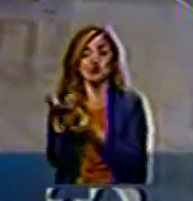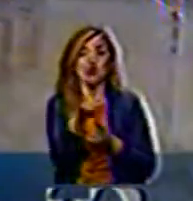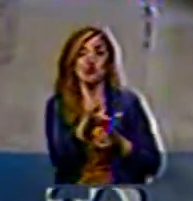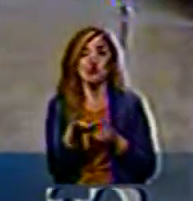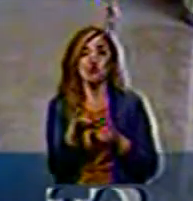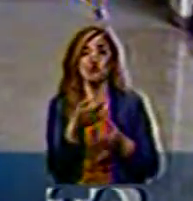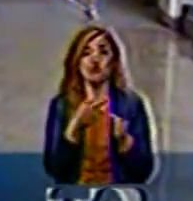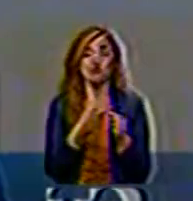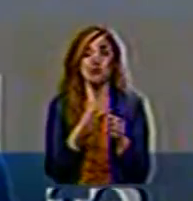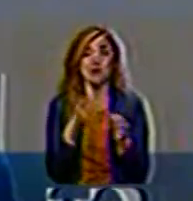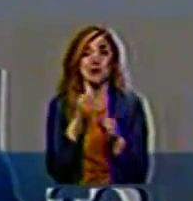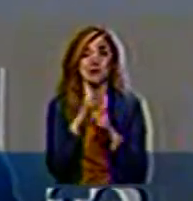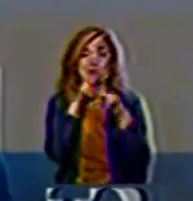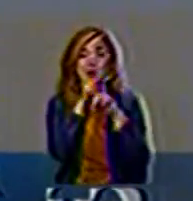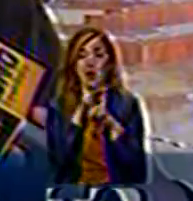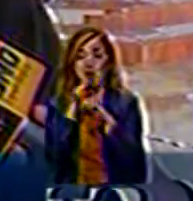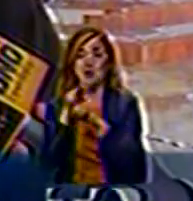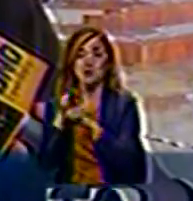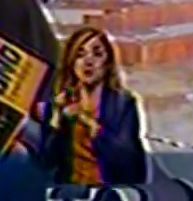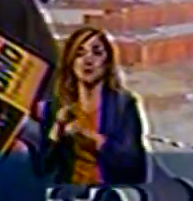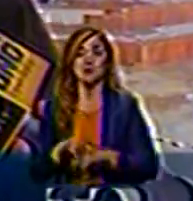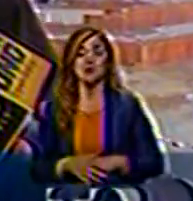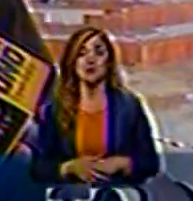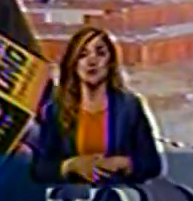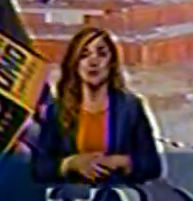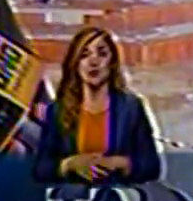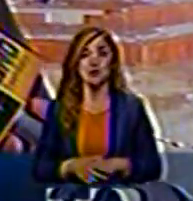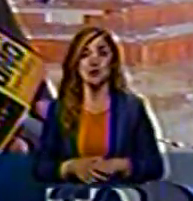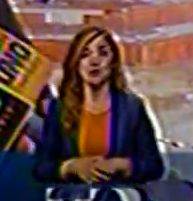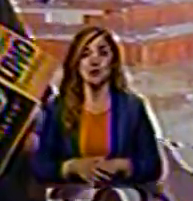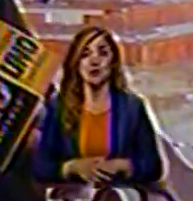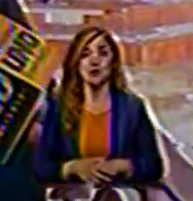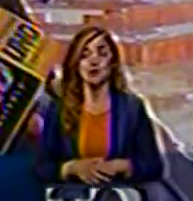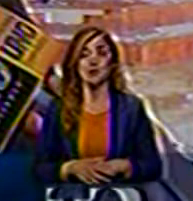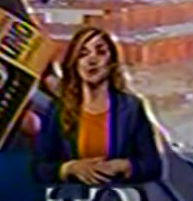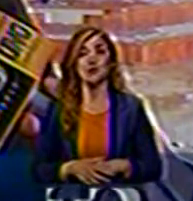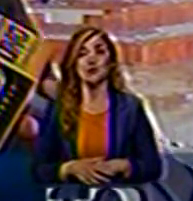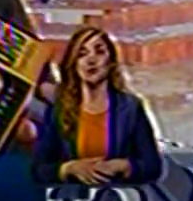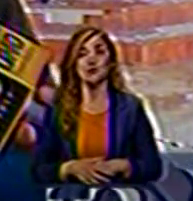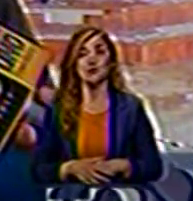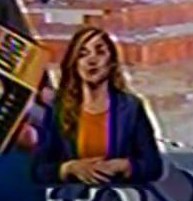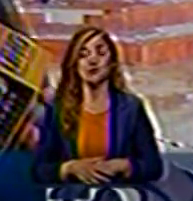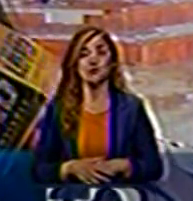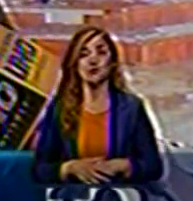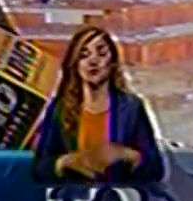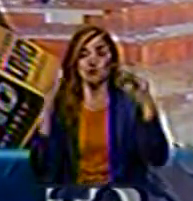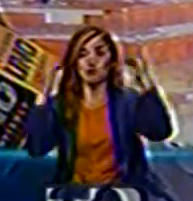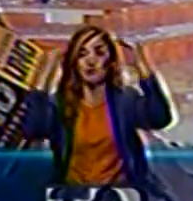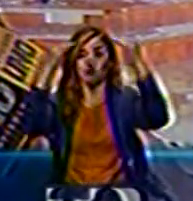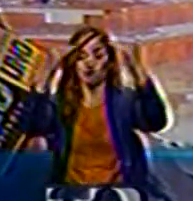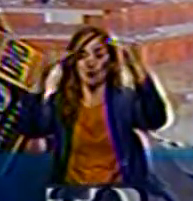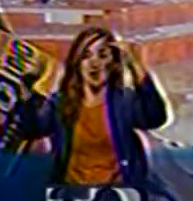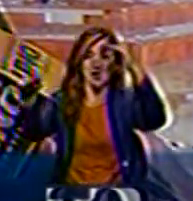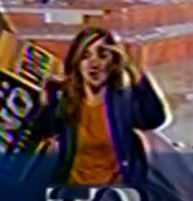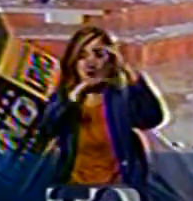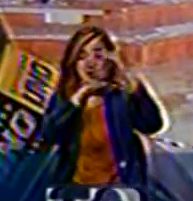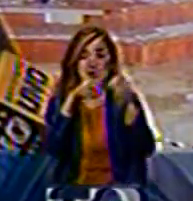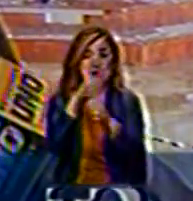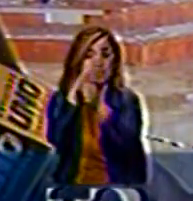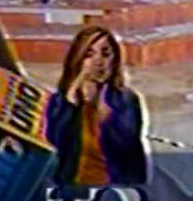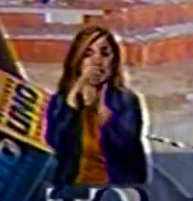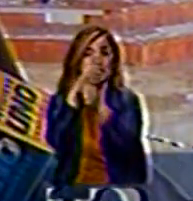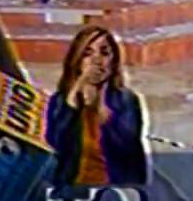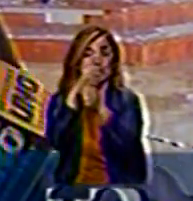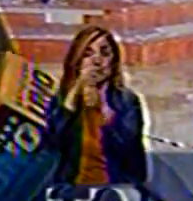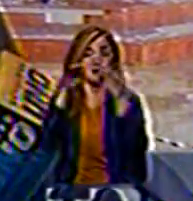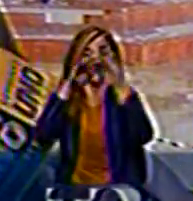Bomberos de Quito realizaron una inspección. Lo que vamos a hacer inmediatamente es generar una contracubierta, sacar las hojas